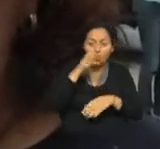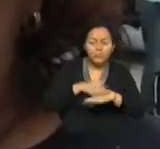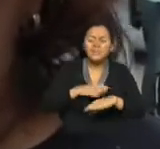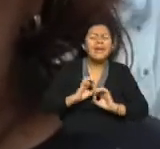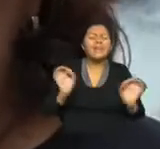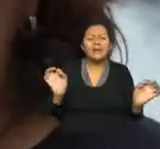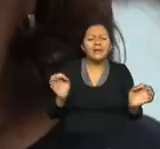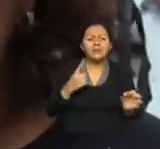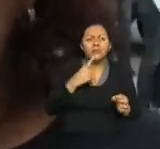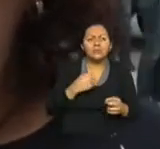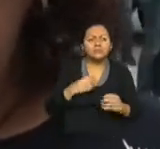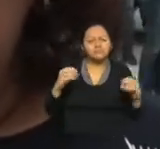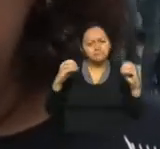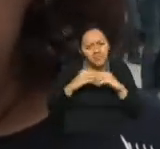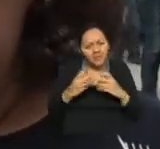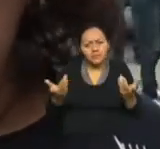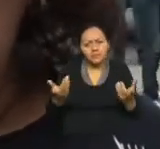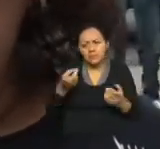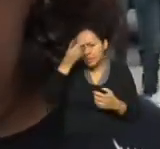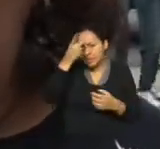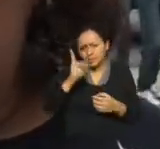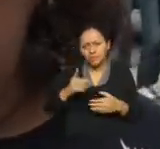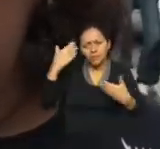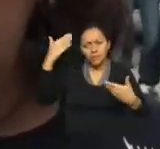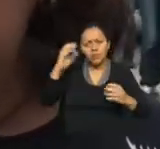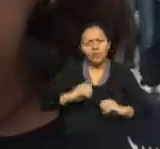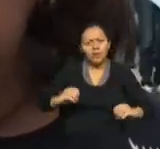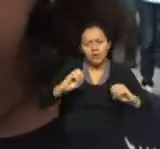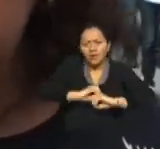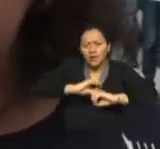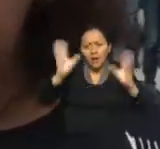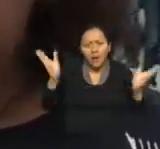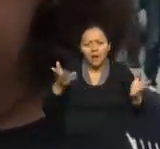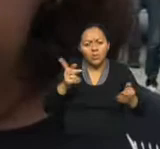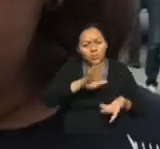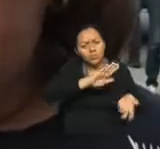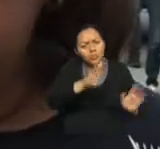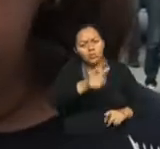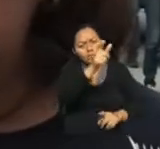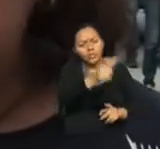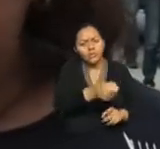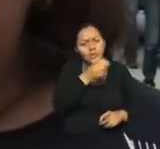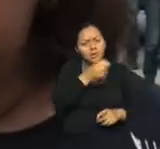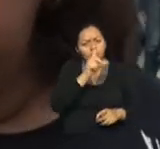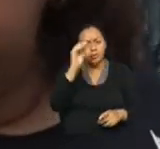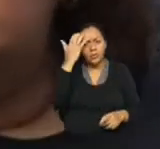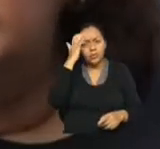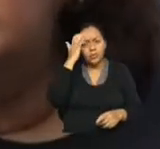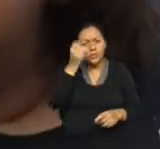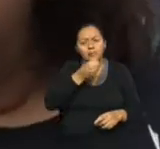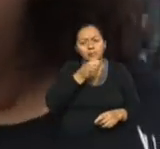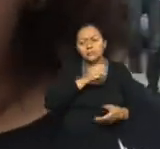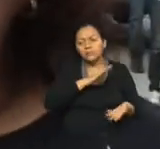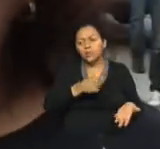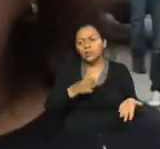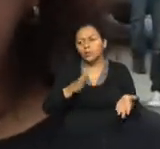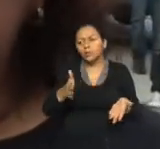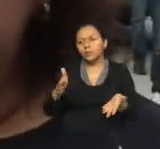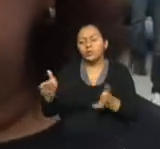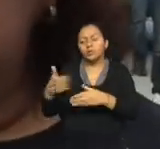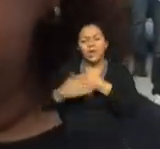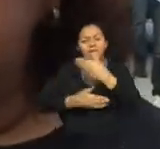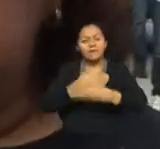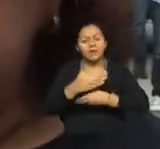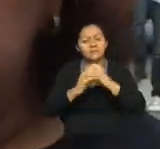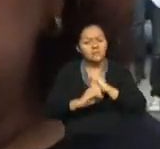para esclarecer el asesinato de Javier, entonces es preocupante que sigan pasando los días y los